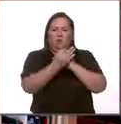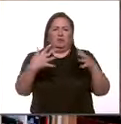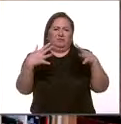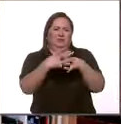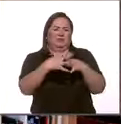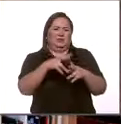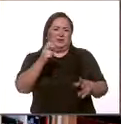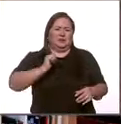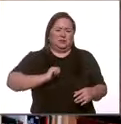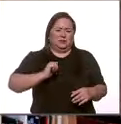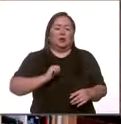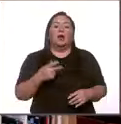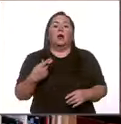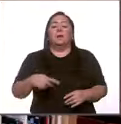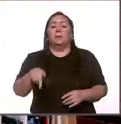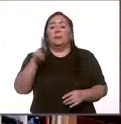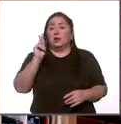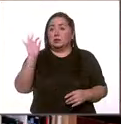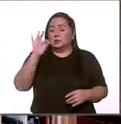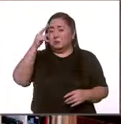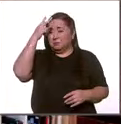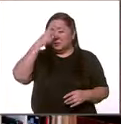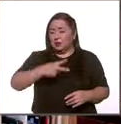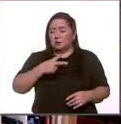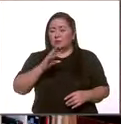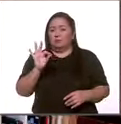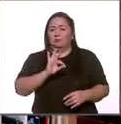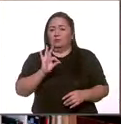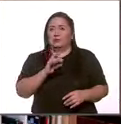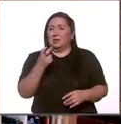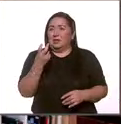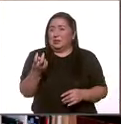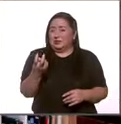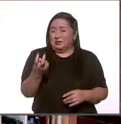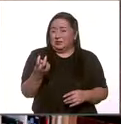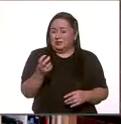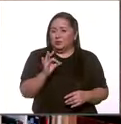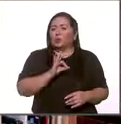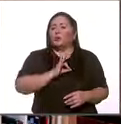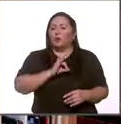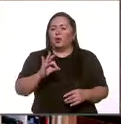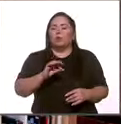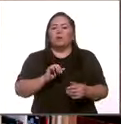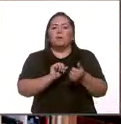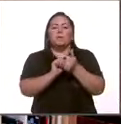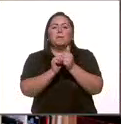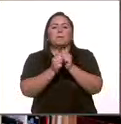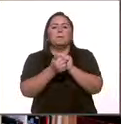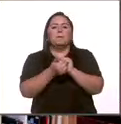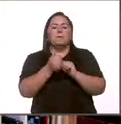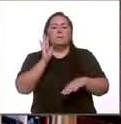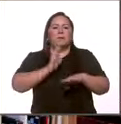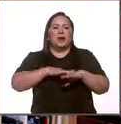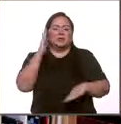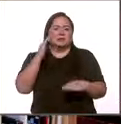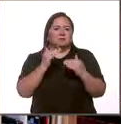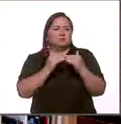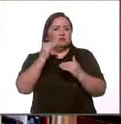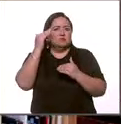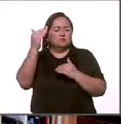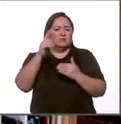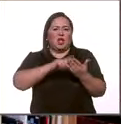Ah, si México consintiera en esta vileza, se degradaría de la clase más elevada